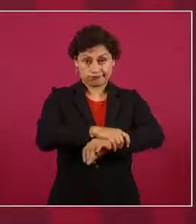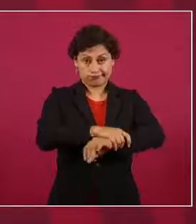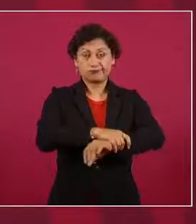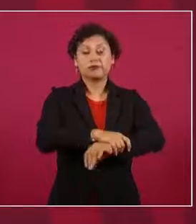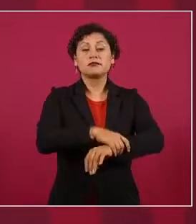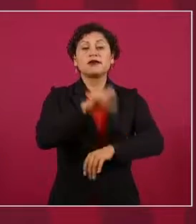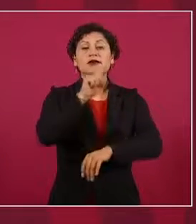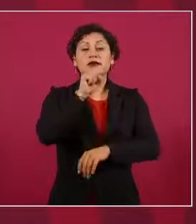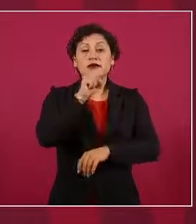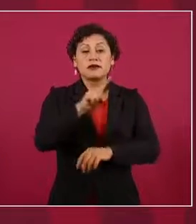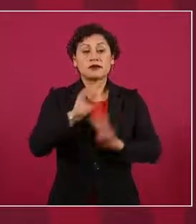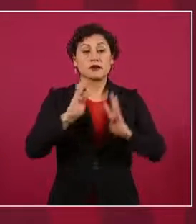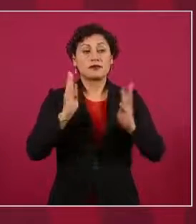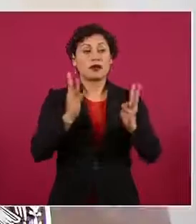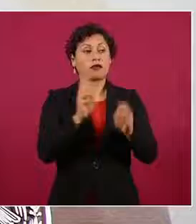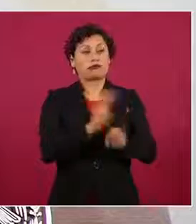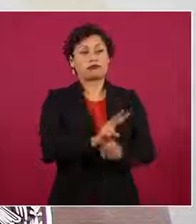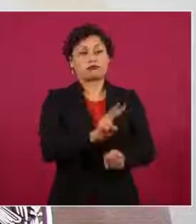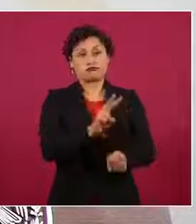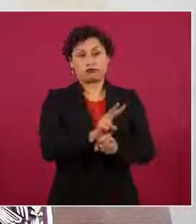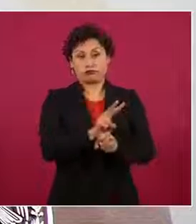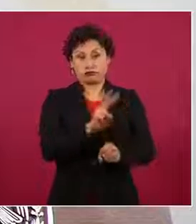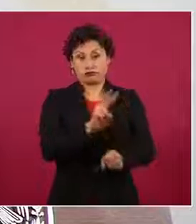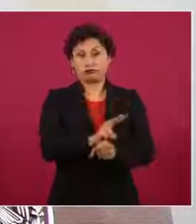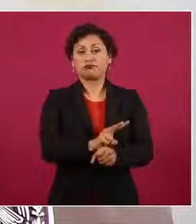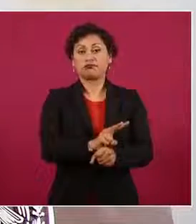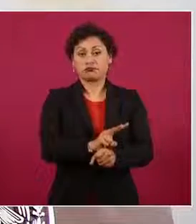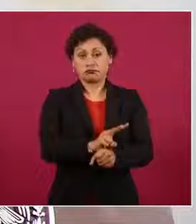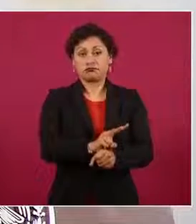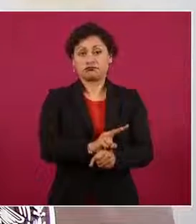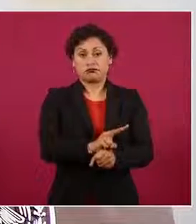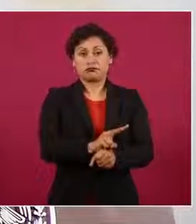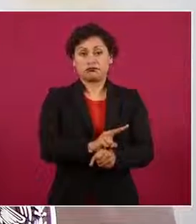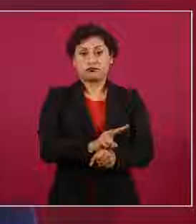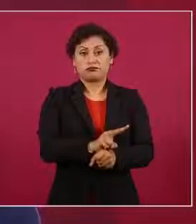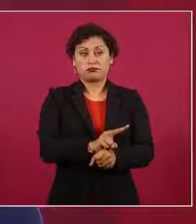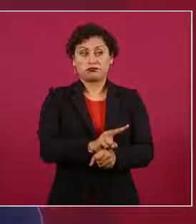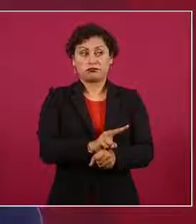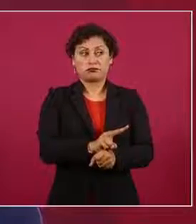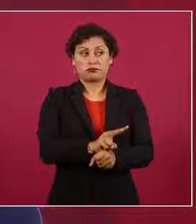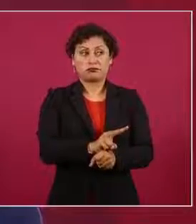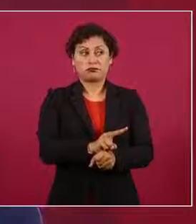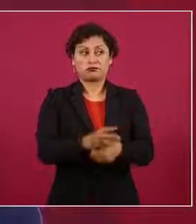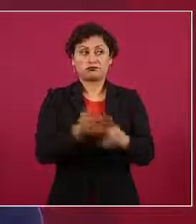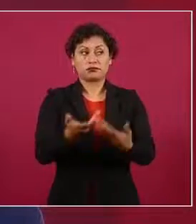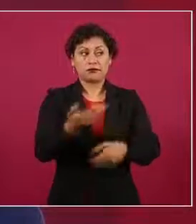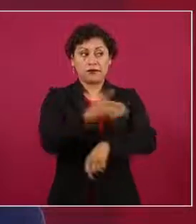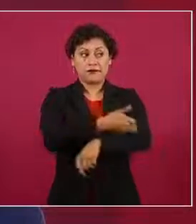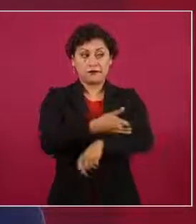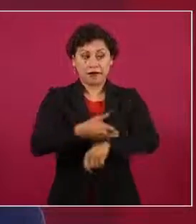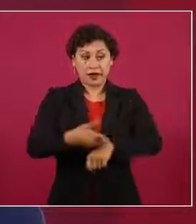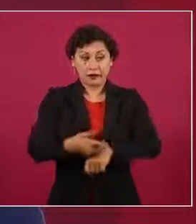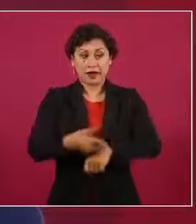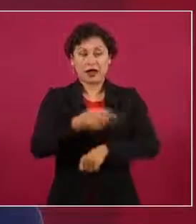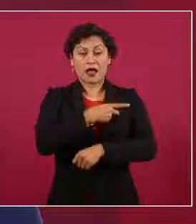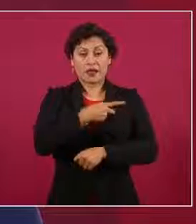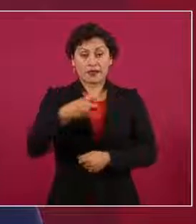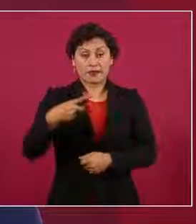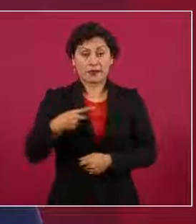que puedan estar los familiares llevando médicos y